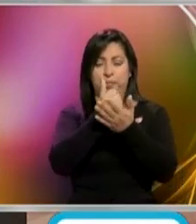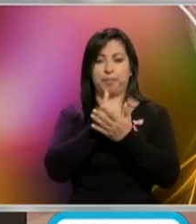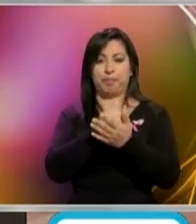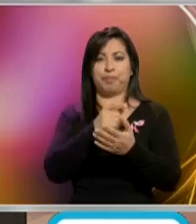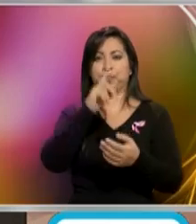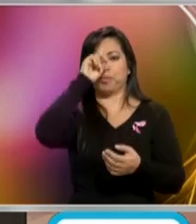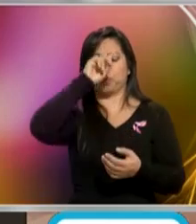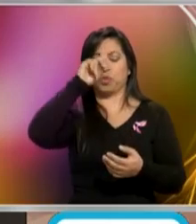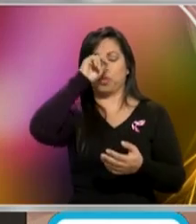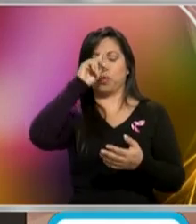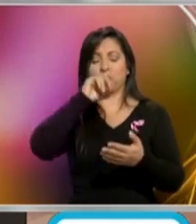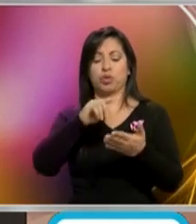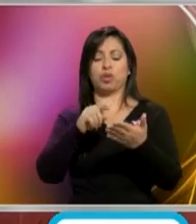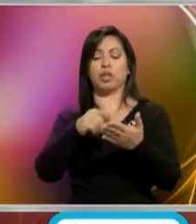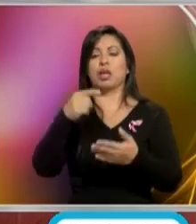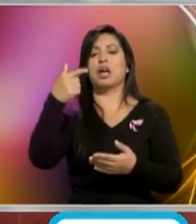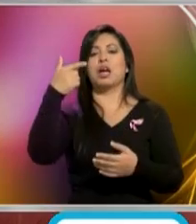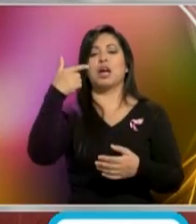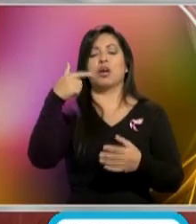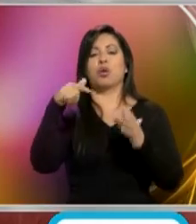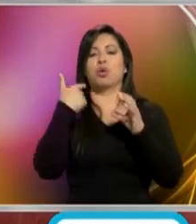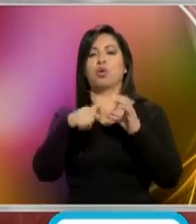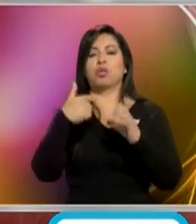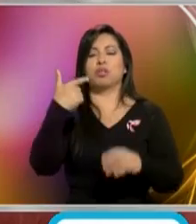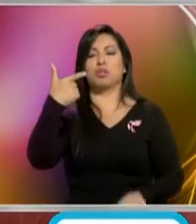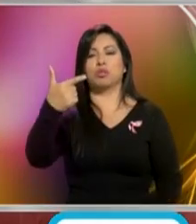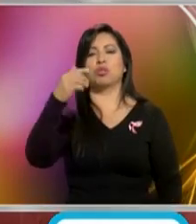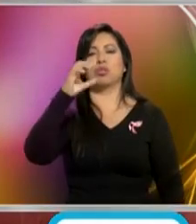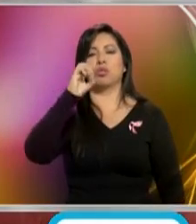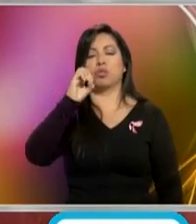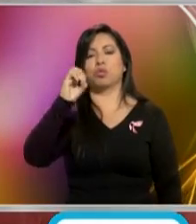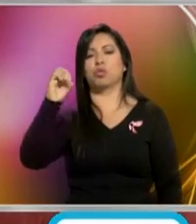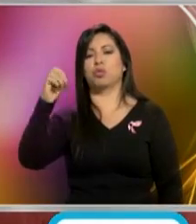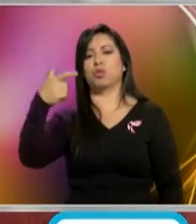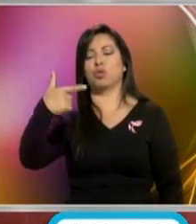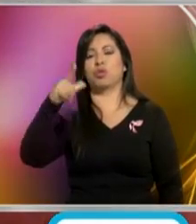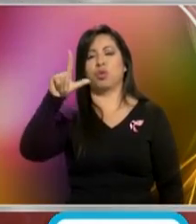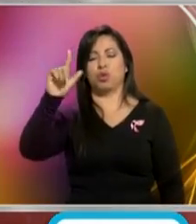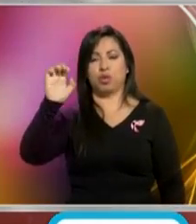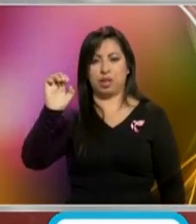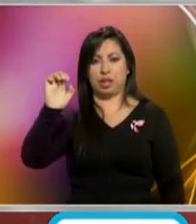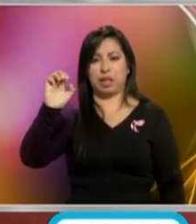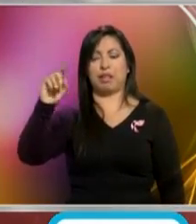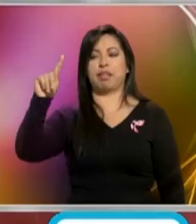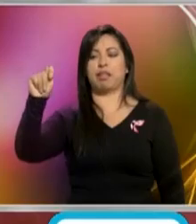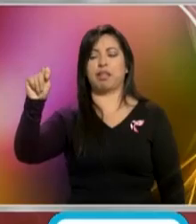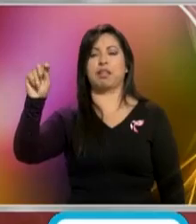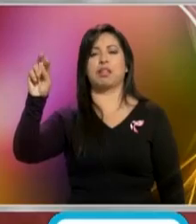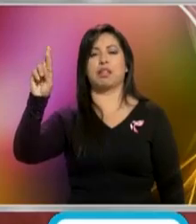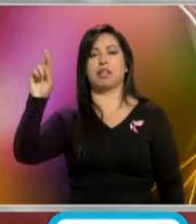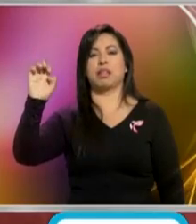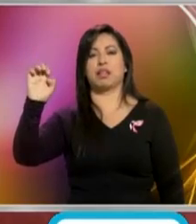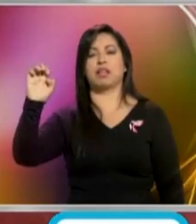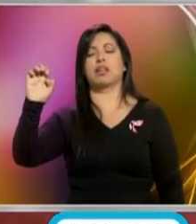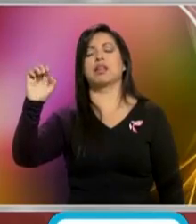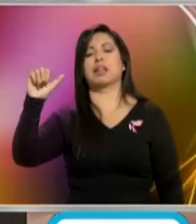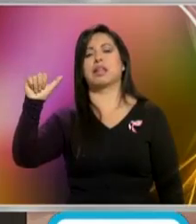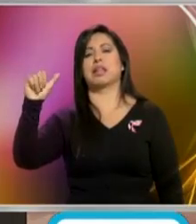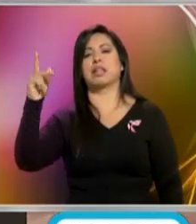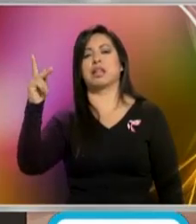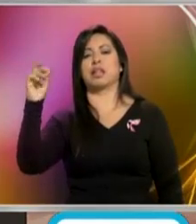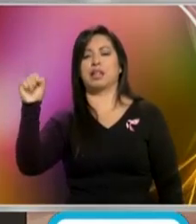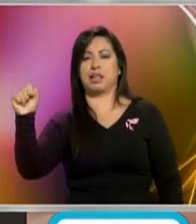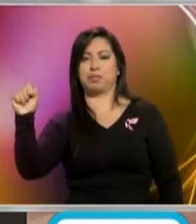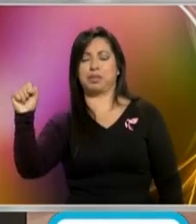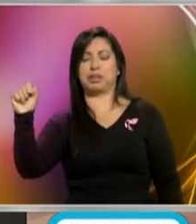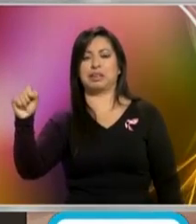primera es una aplicación de Google que acaban de liberar, por cierto, y se llama Google Trips. Ok. Google Viajes en español, tiene una gran